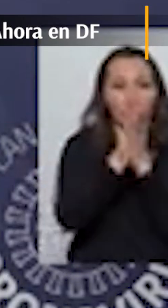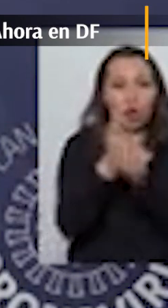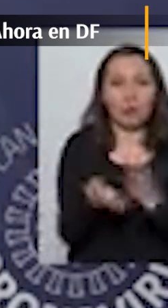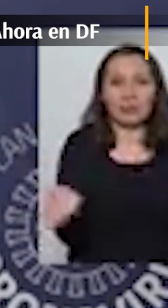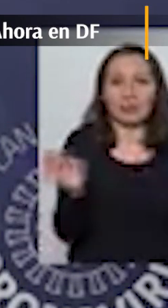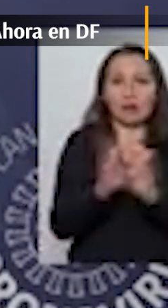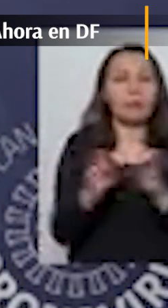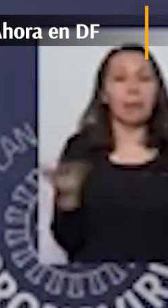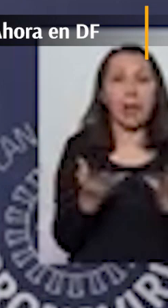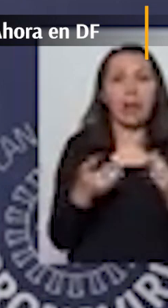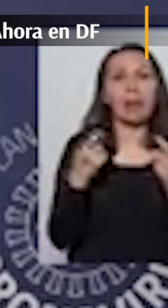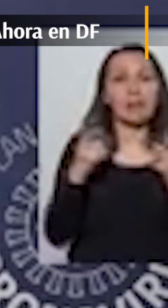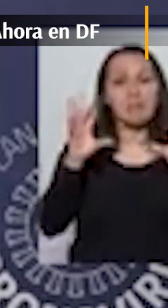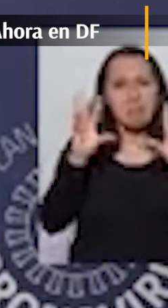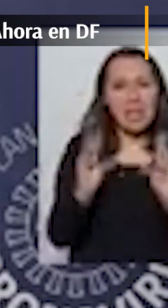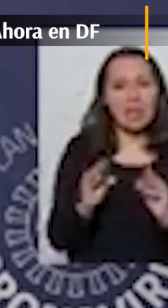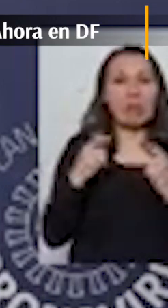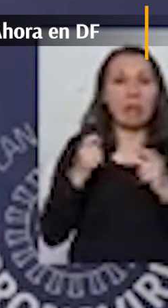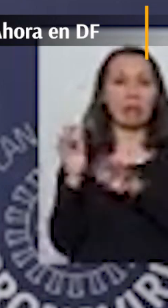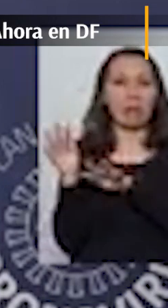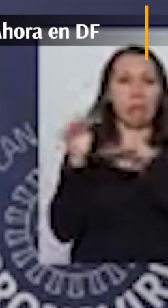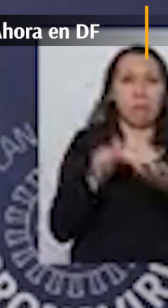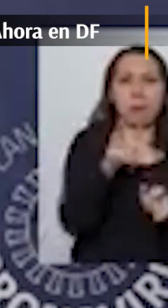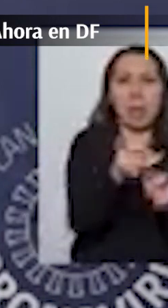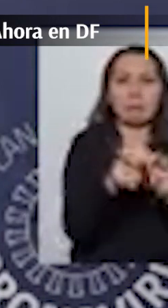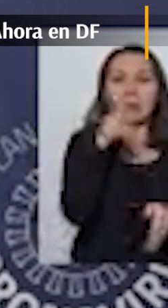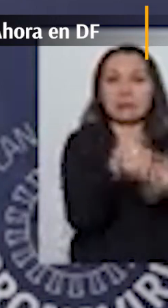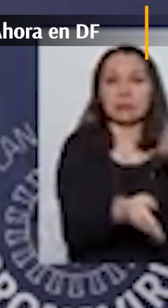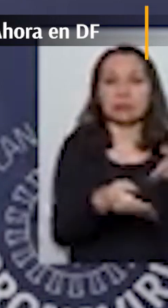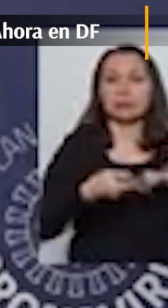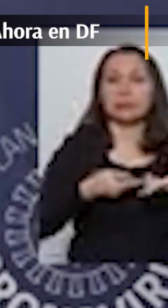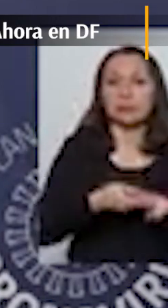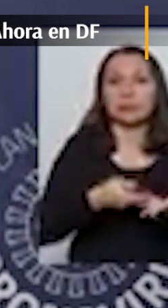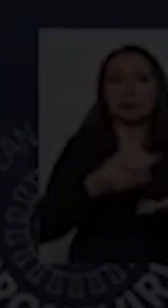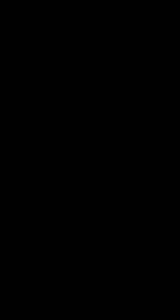para disminuir la conglomeración, la aglomeración de las personas en esos lugares.